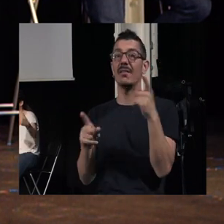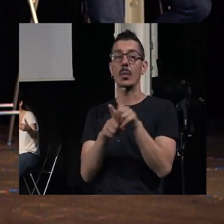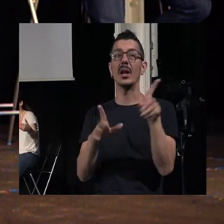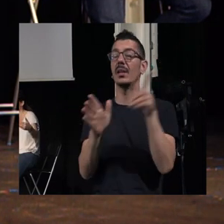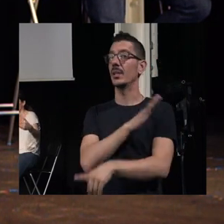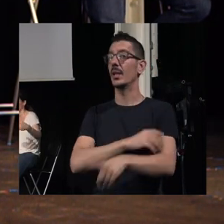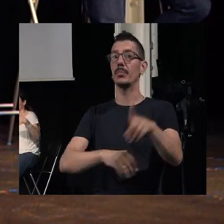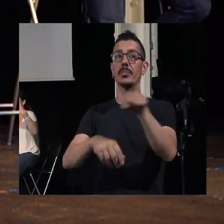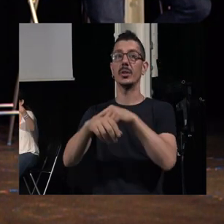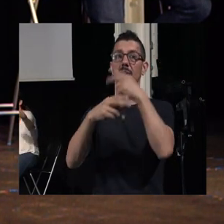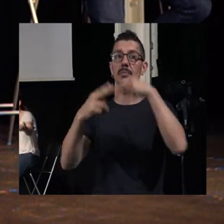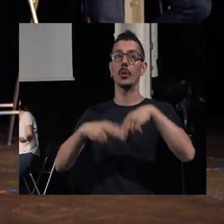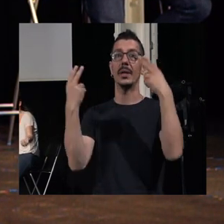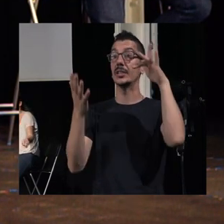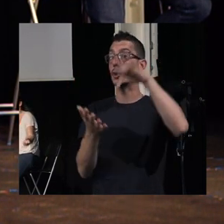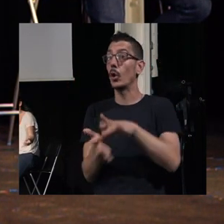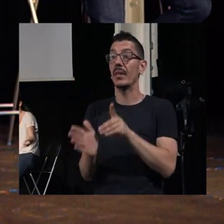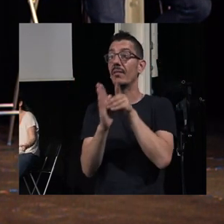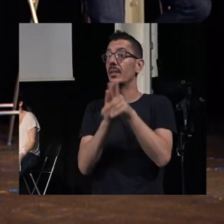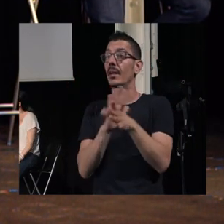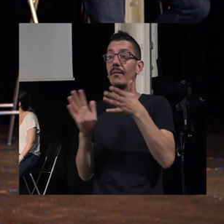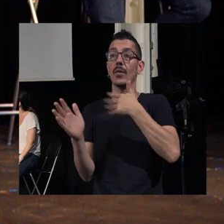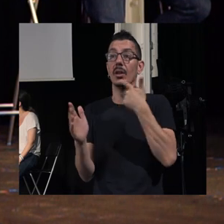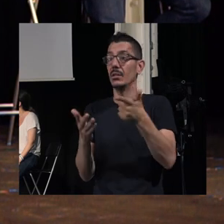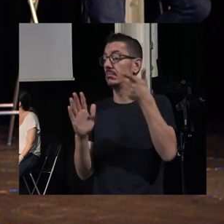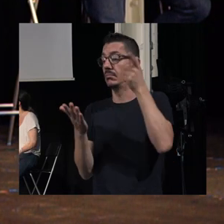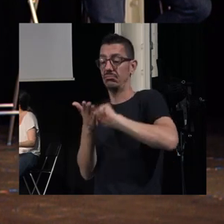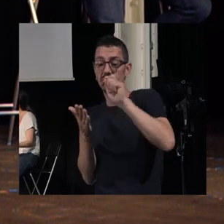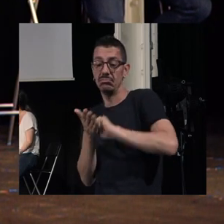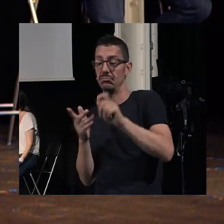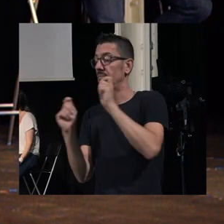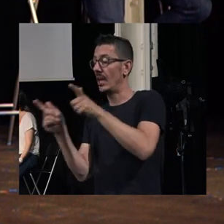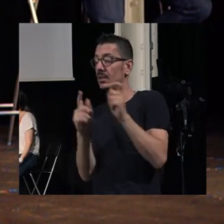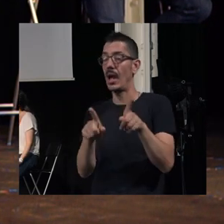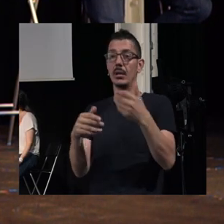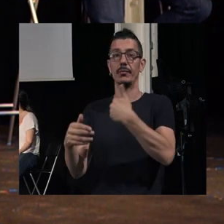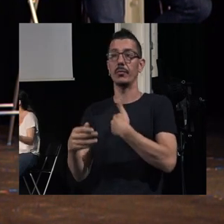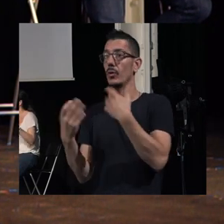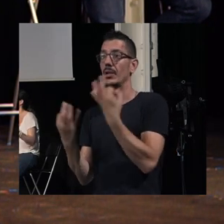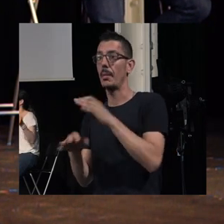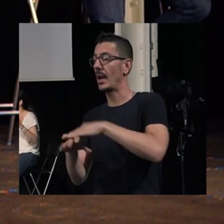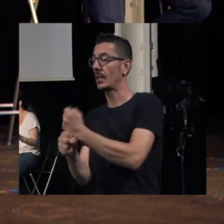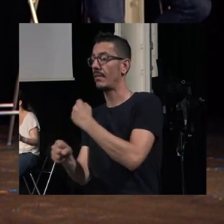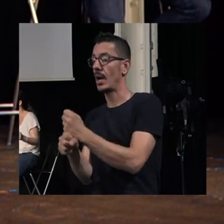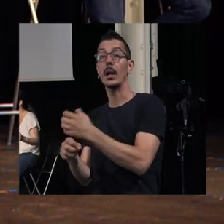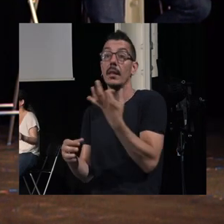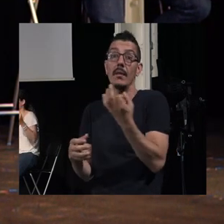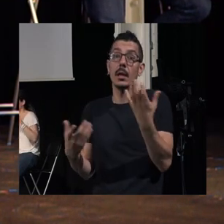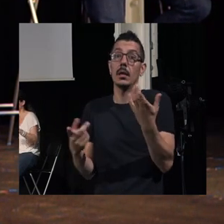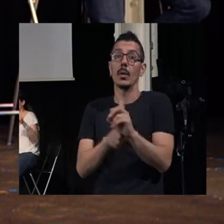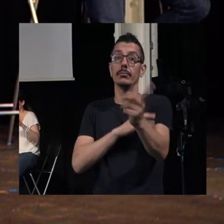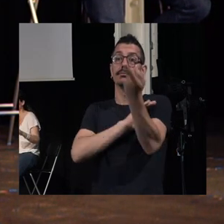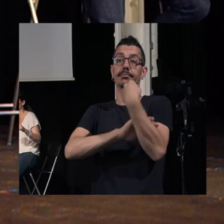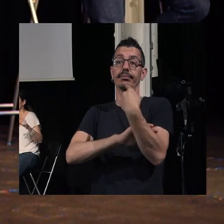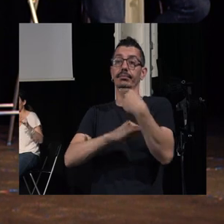el momento en que tienes que definir y que tienes que organizar a, ¿no?, a la gente para que trabaje, tienes que segmentar. Yo creo que lo que estamos diciendo